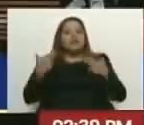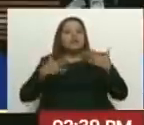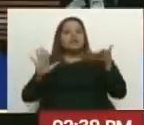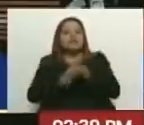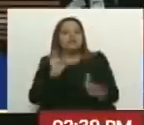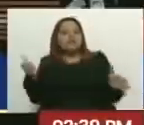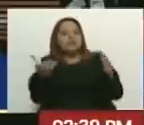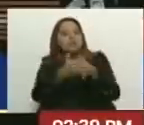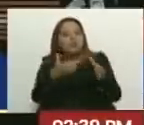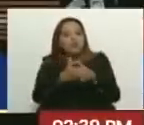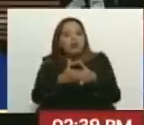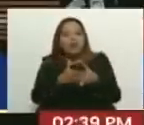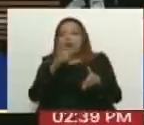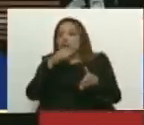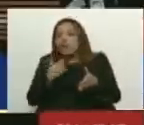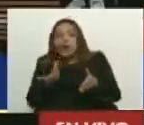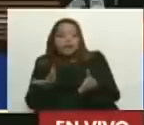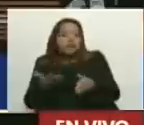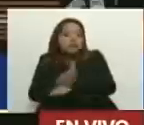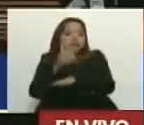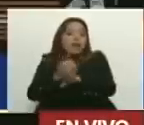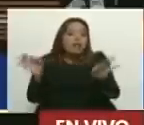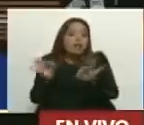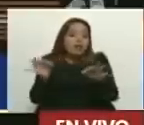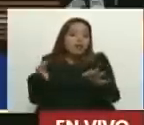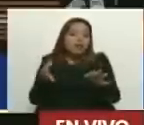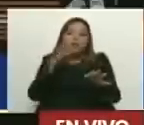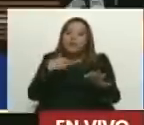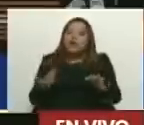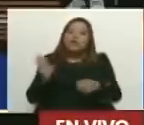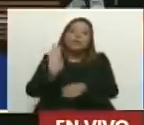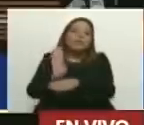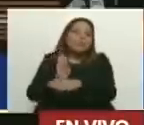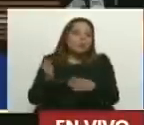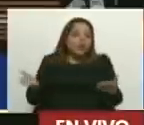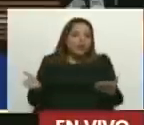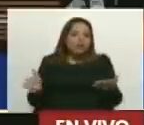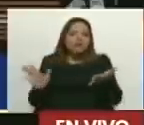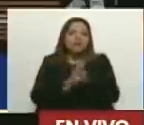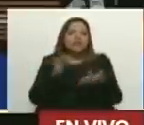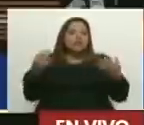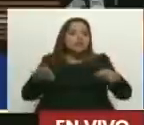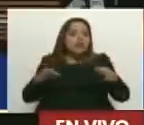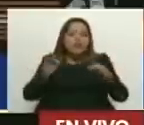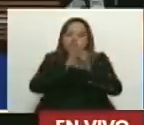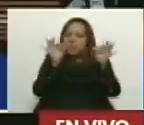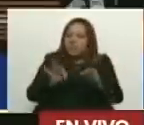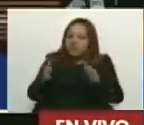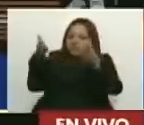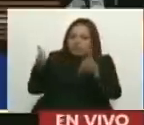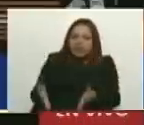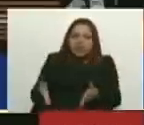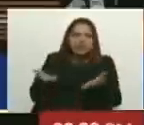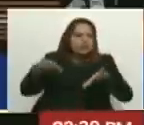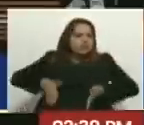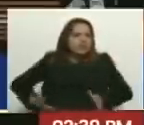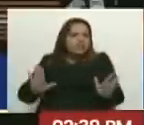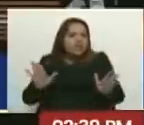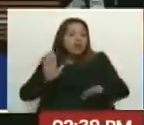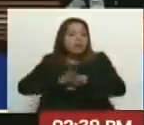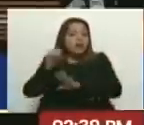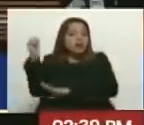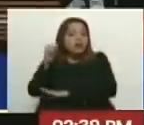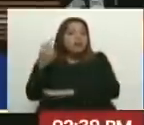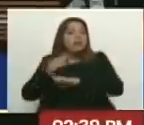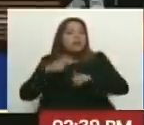sector desprotegido, digamos, por la propia, vamos a decir así, naturaleza, en su forma, en su condición, como nacieron, pero que el